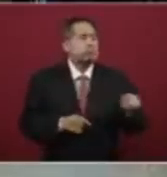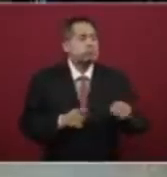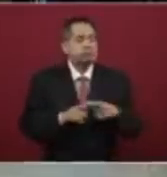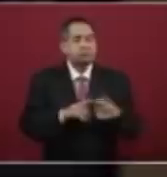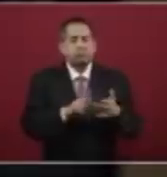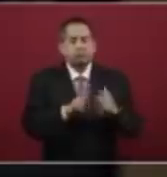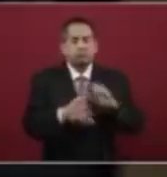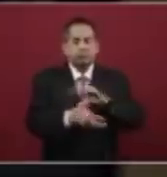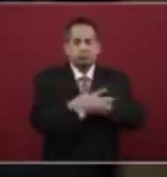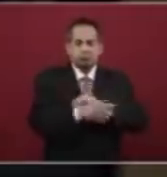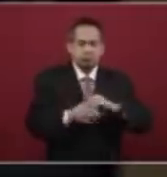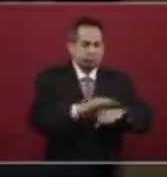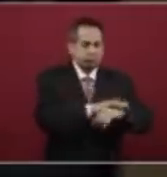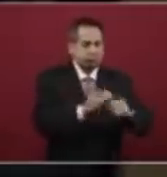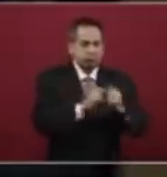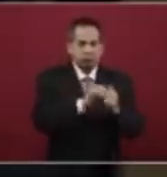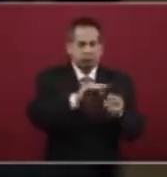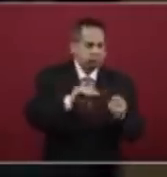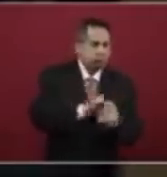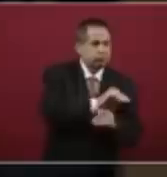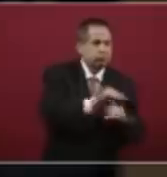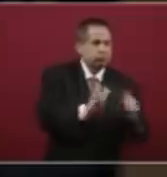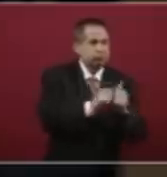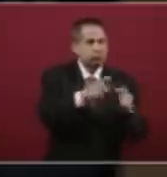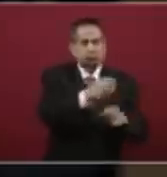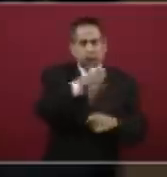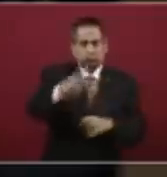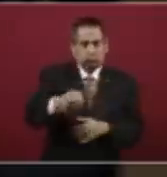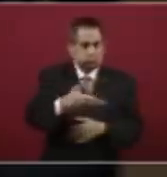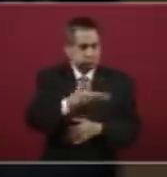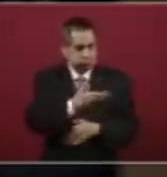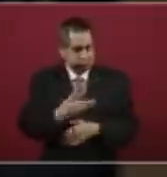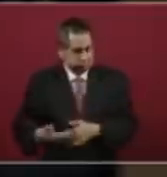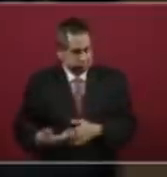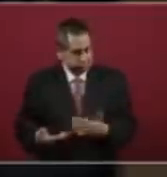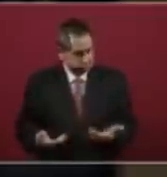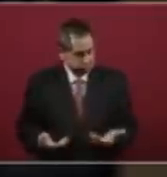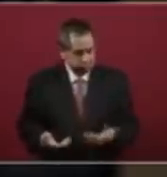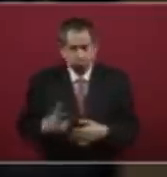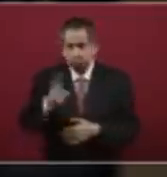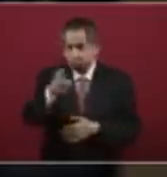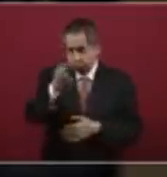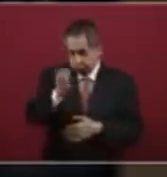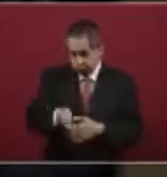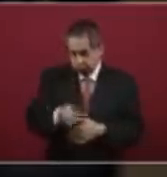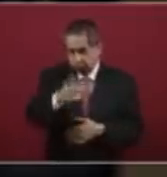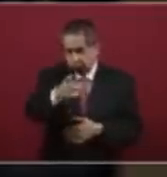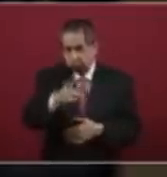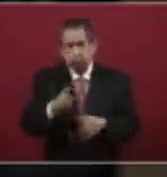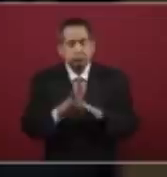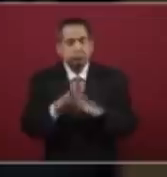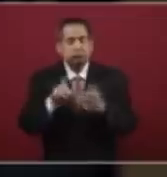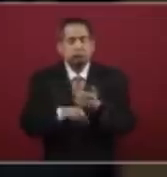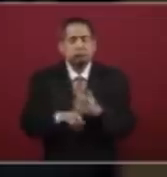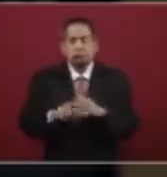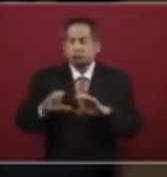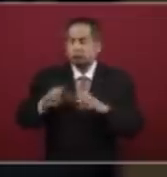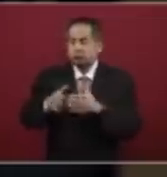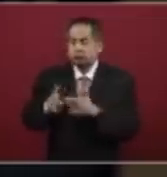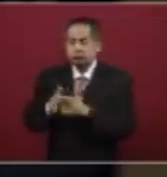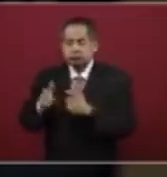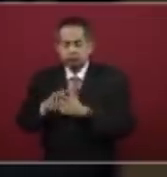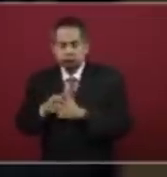coalición que lo llevó usted al poder. Estaría en disposición, señor presidente, de que la Unidad de